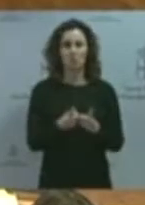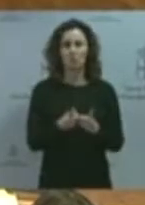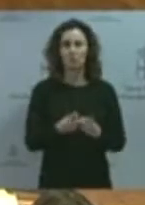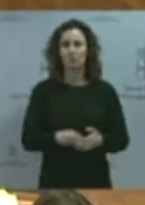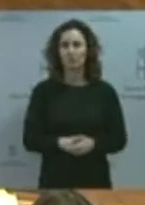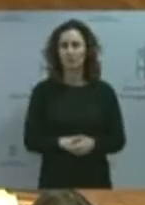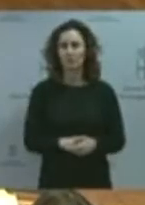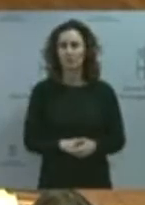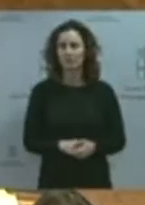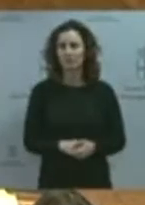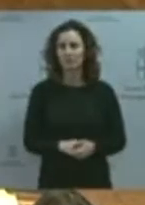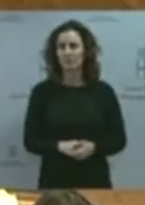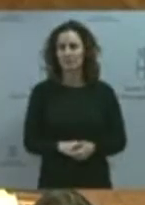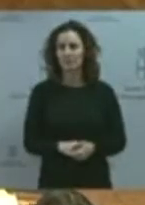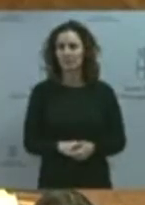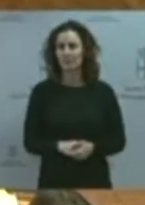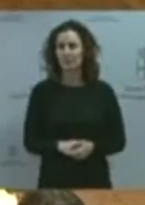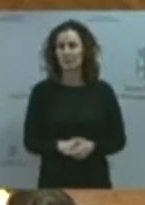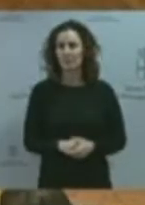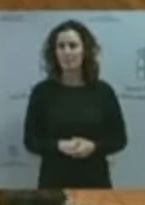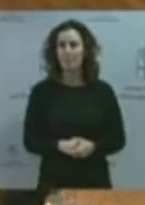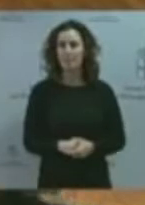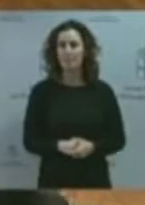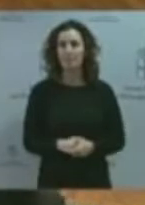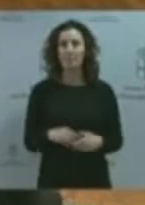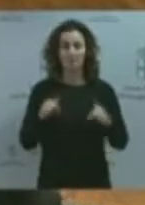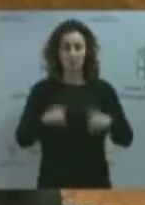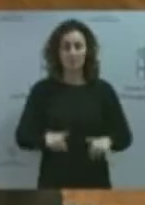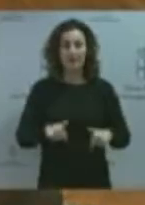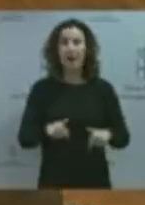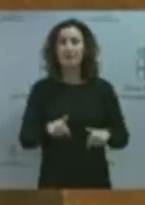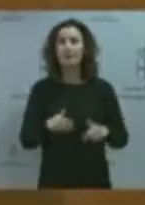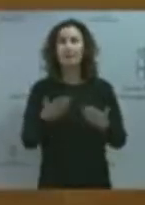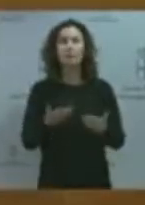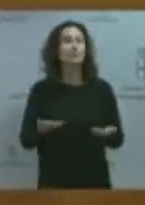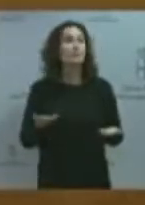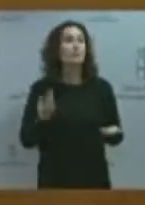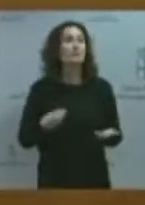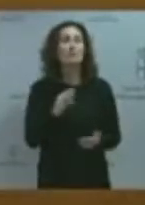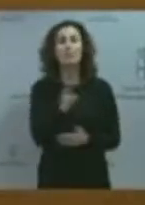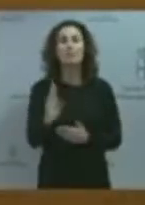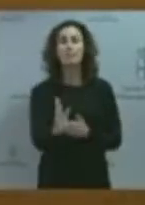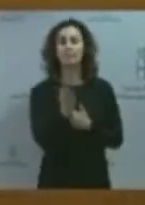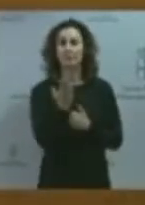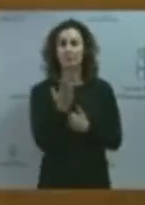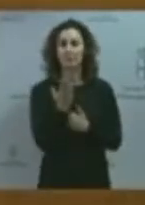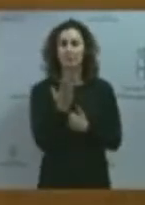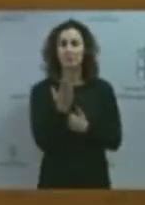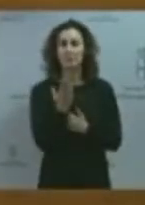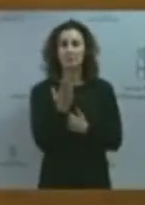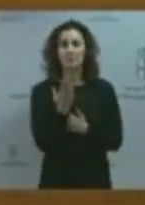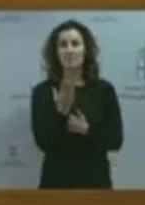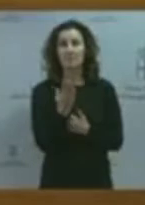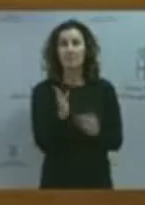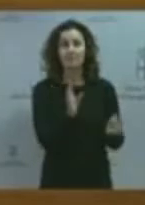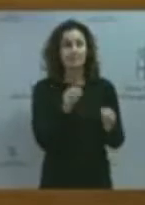En este caso vamos a sofitar esta propuesta del Partido Popular porque, pese a que no estamos de acuerdo en los formes, y después voy